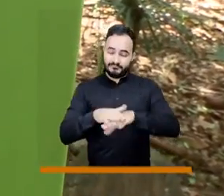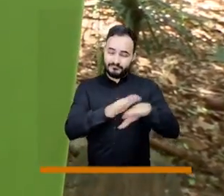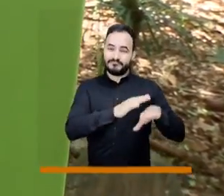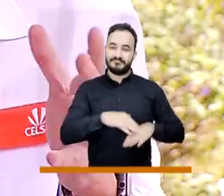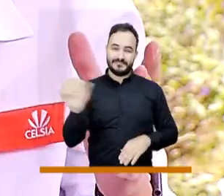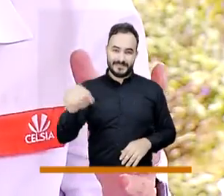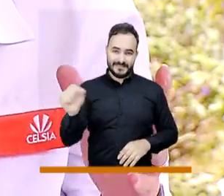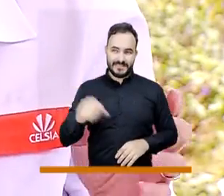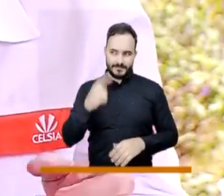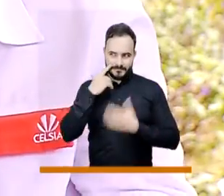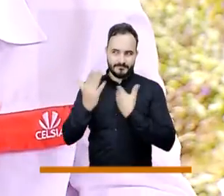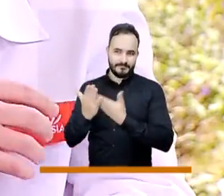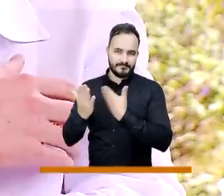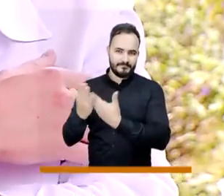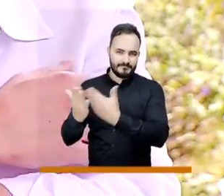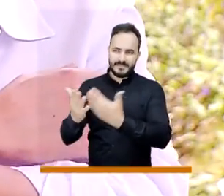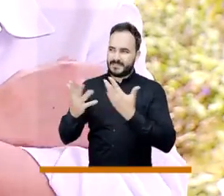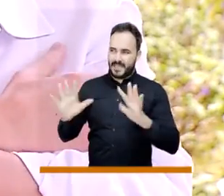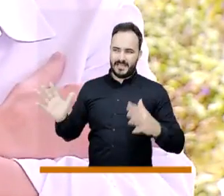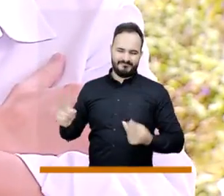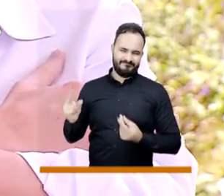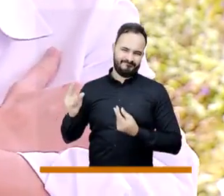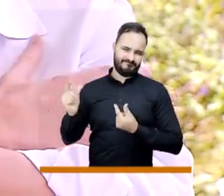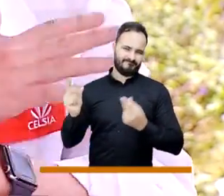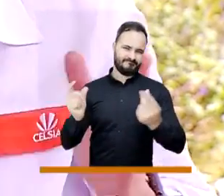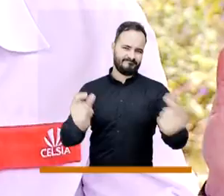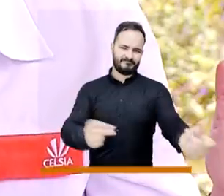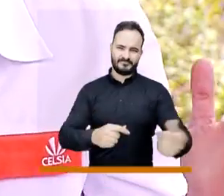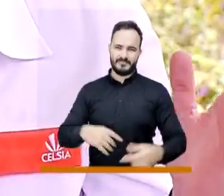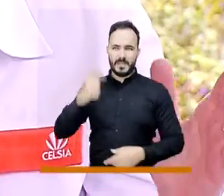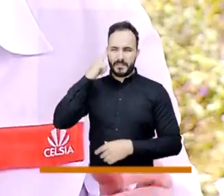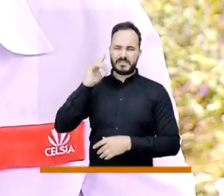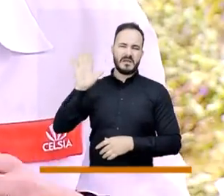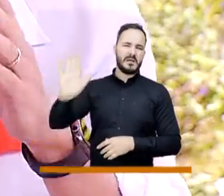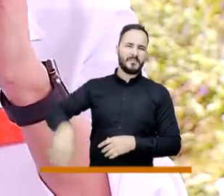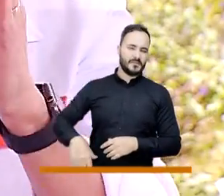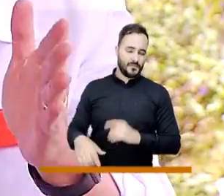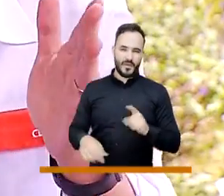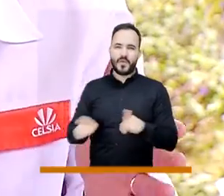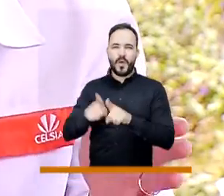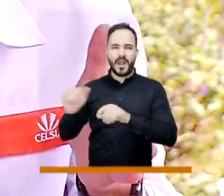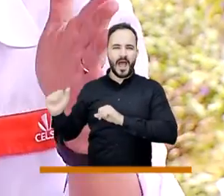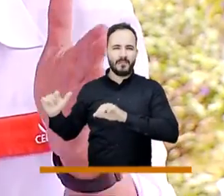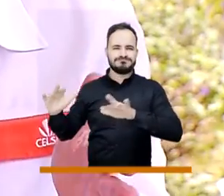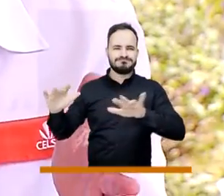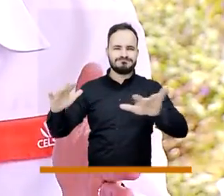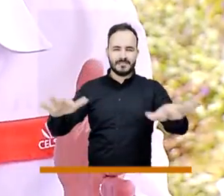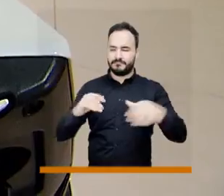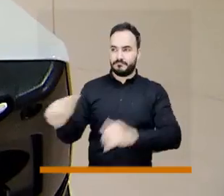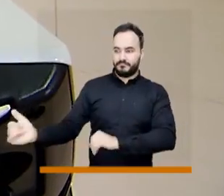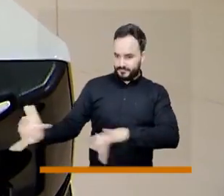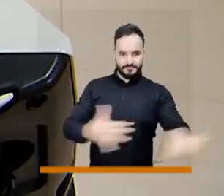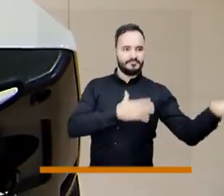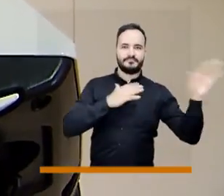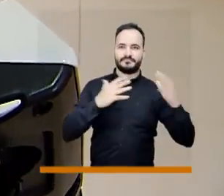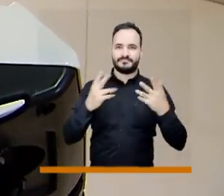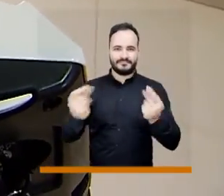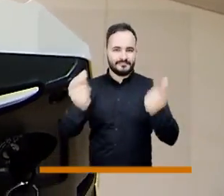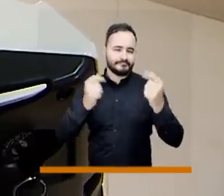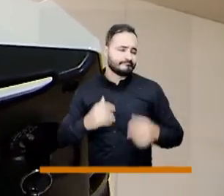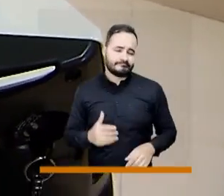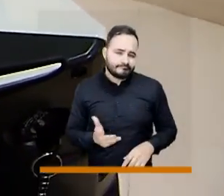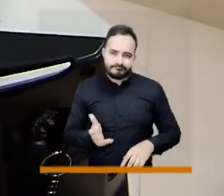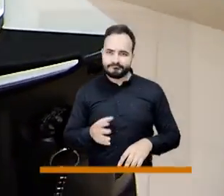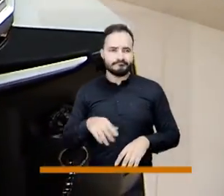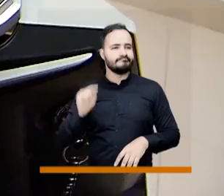hechos están mostrando que viene, pero como un tsunami, porque no hay ningún productor de vehículos que no tenga ya su